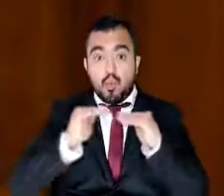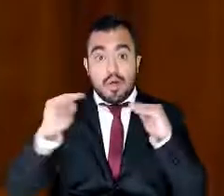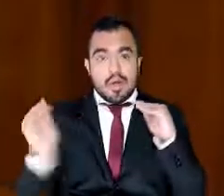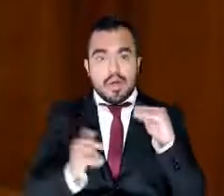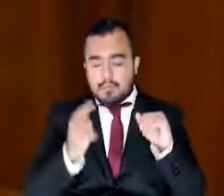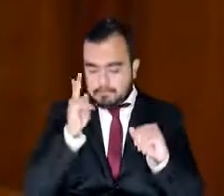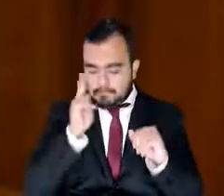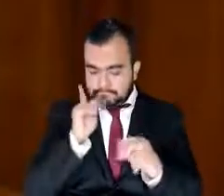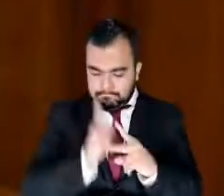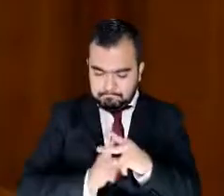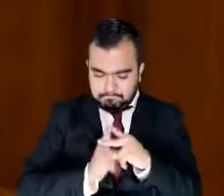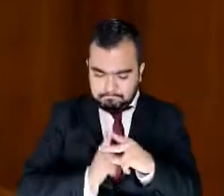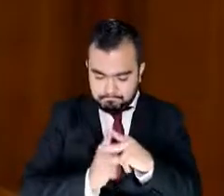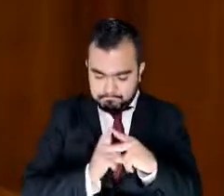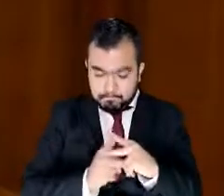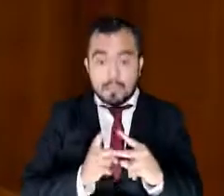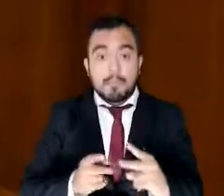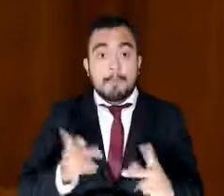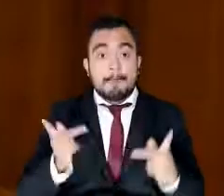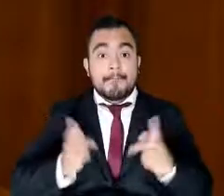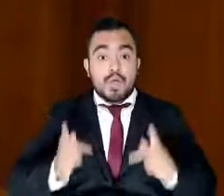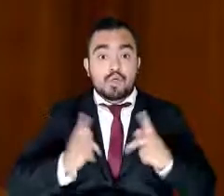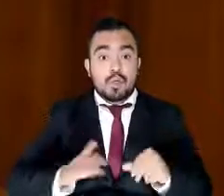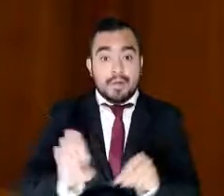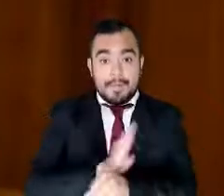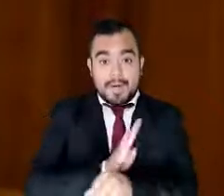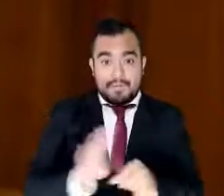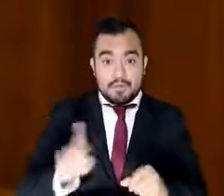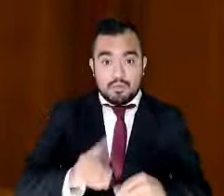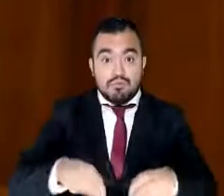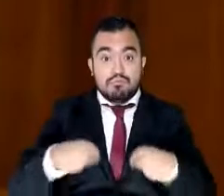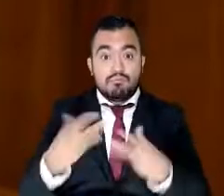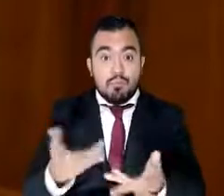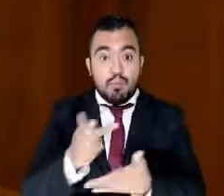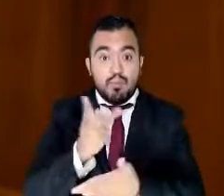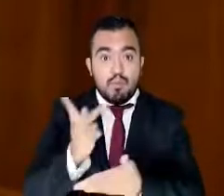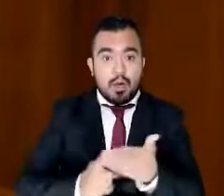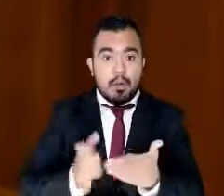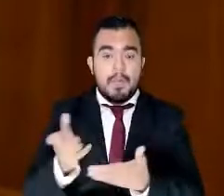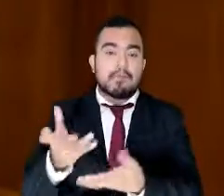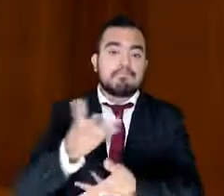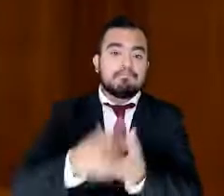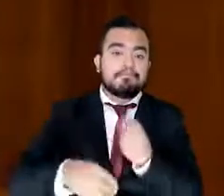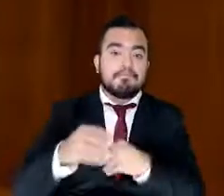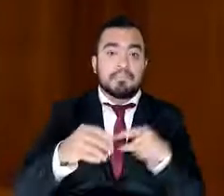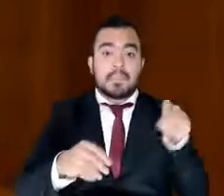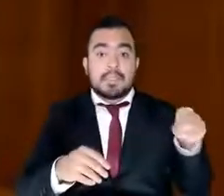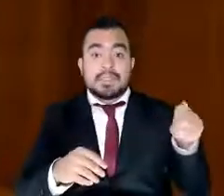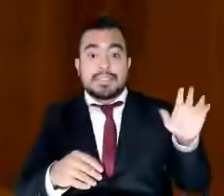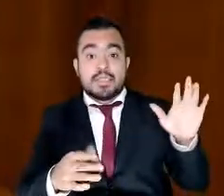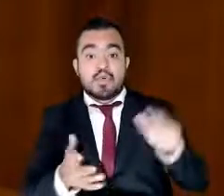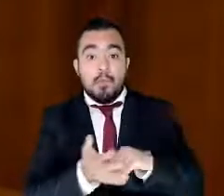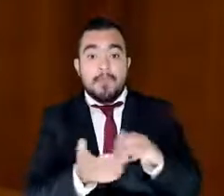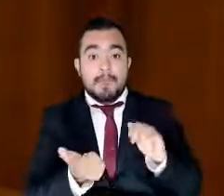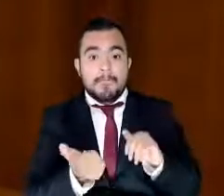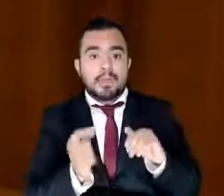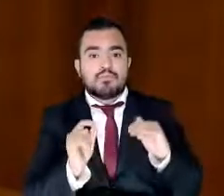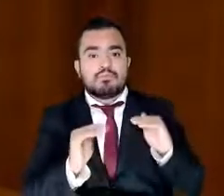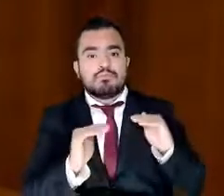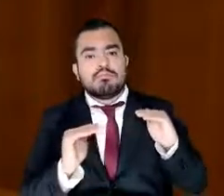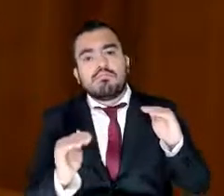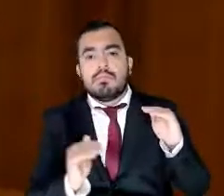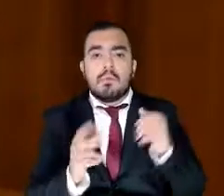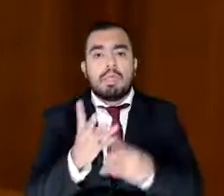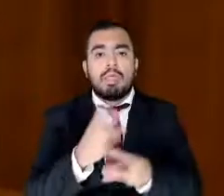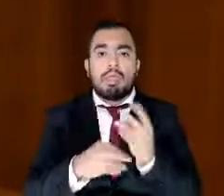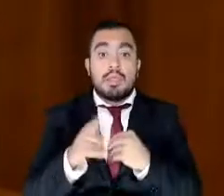promedio, los beneficiarios de este programa tienen ingresos familiares inferiores a 5,000 pesos y en la